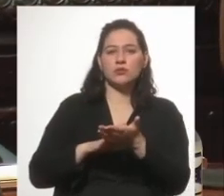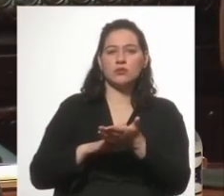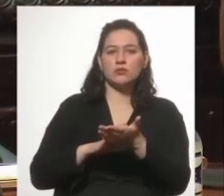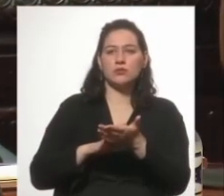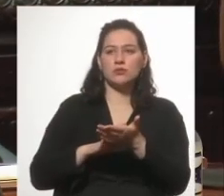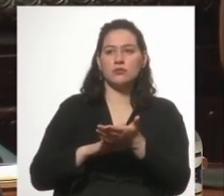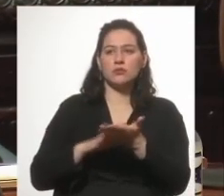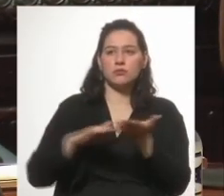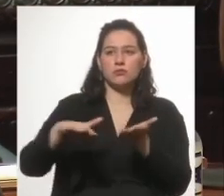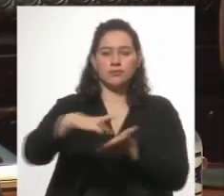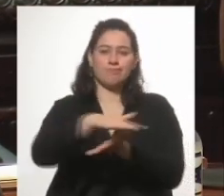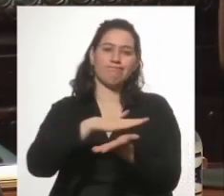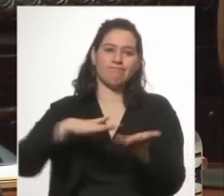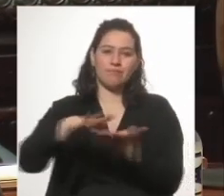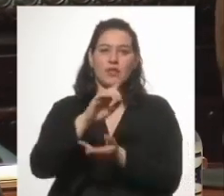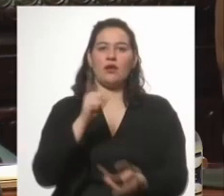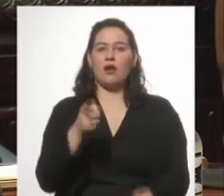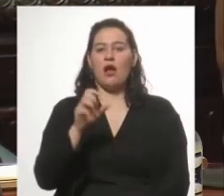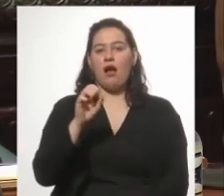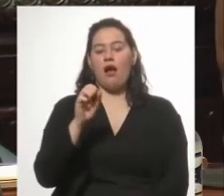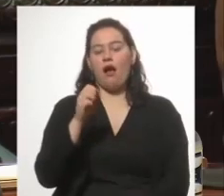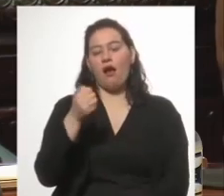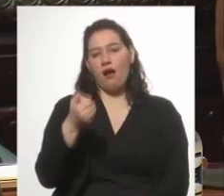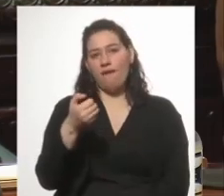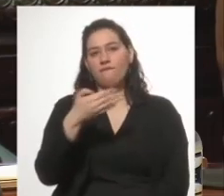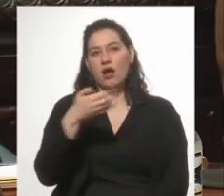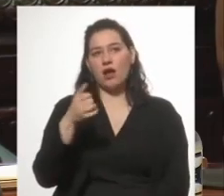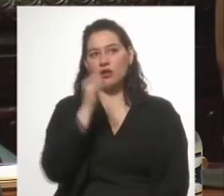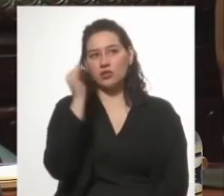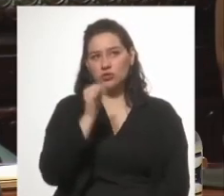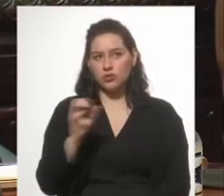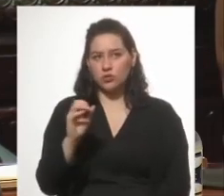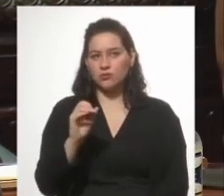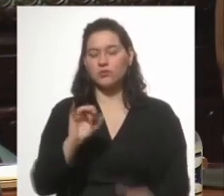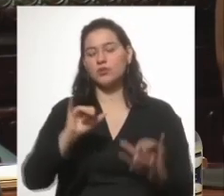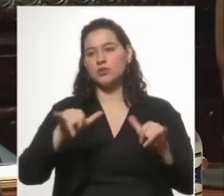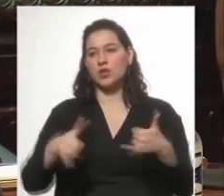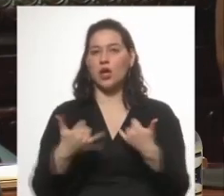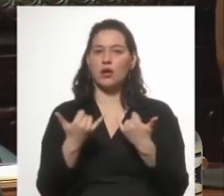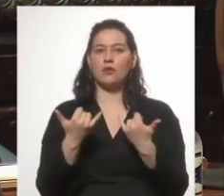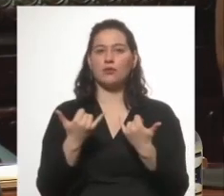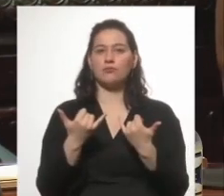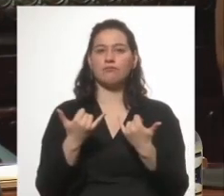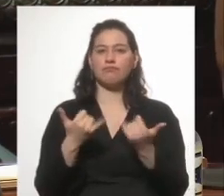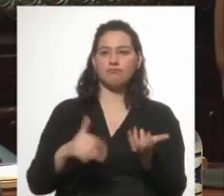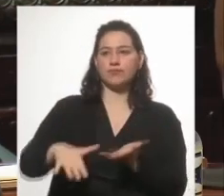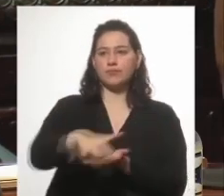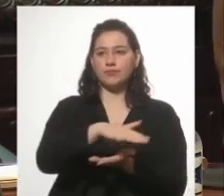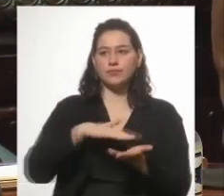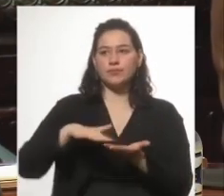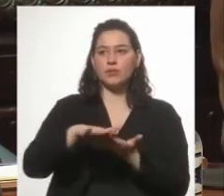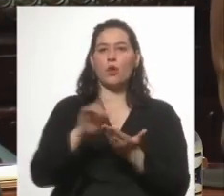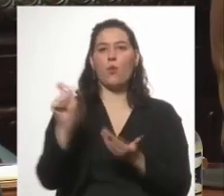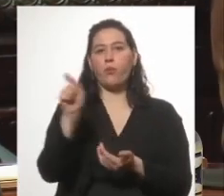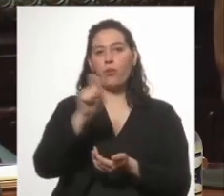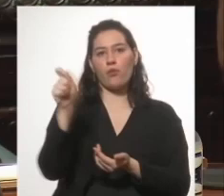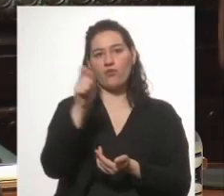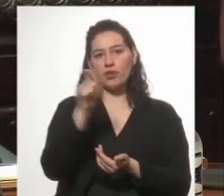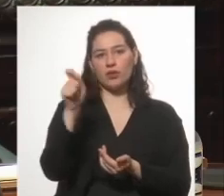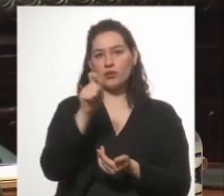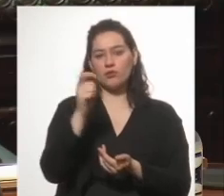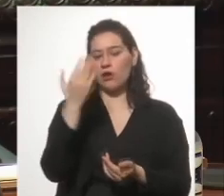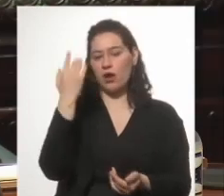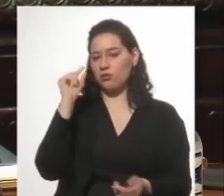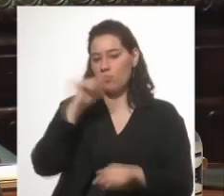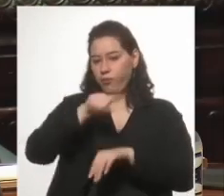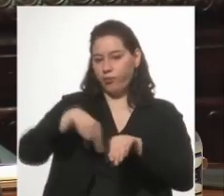el caso Gavazo, que había saltado en el escenario público desde hacía pocas